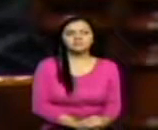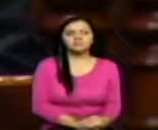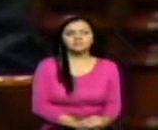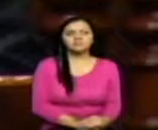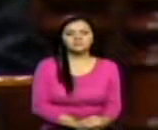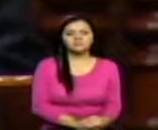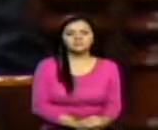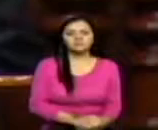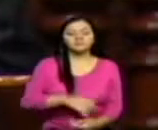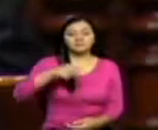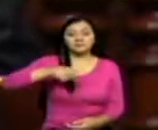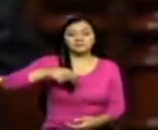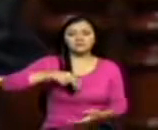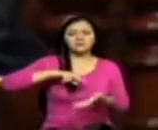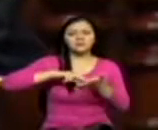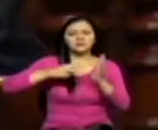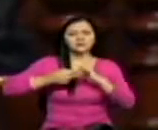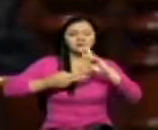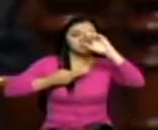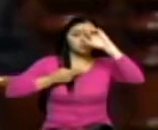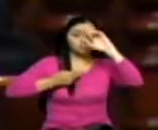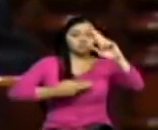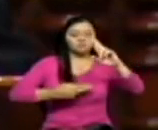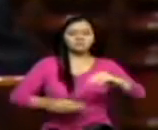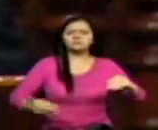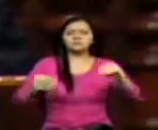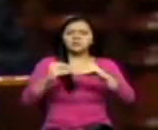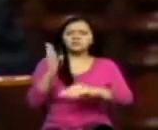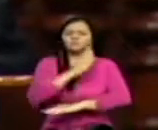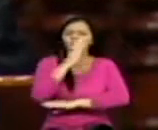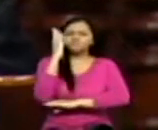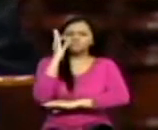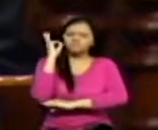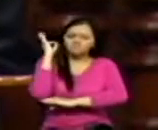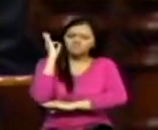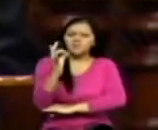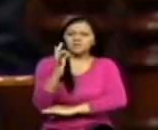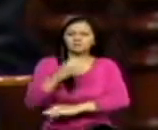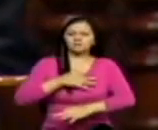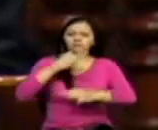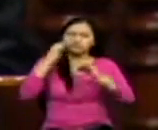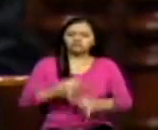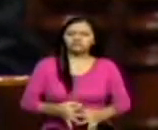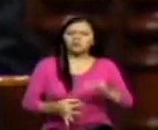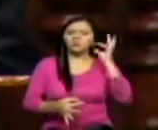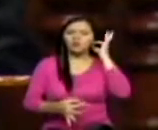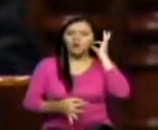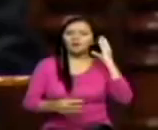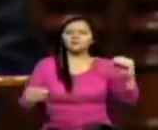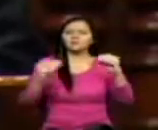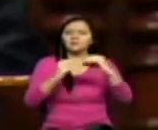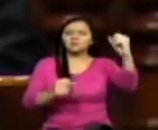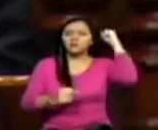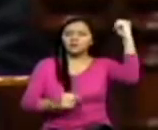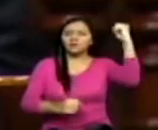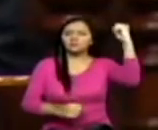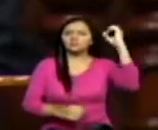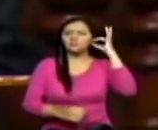Esto significa respeto irrestricto a la dignidad de la mujer y a sus derechos.